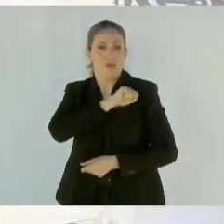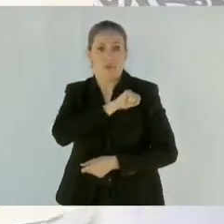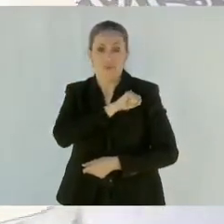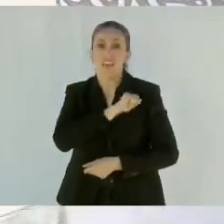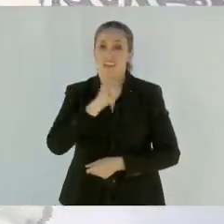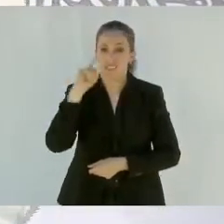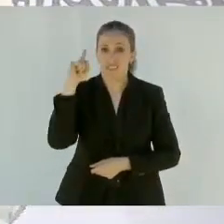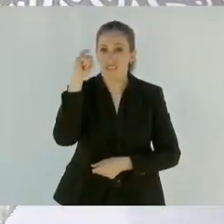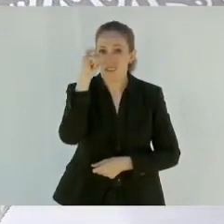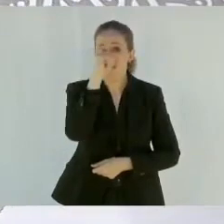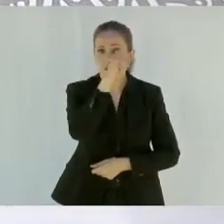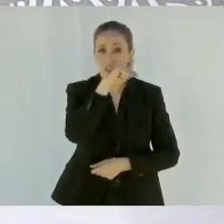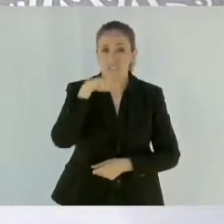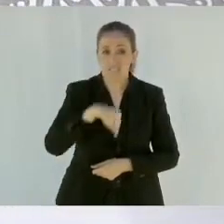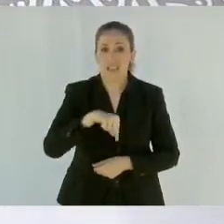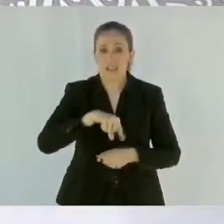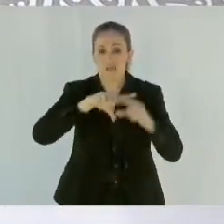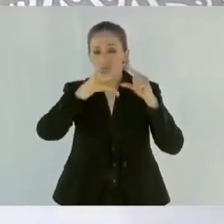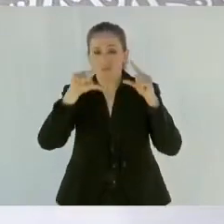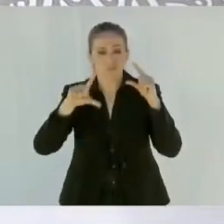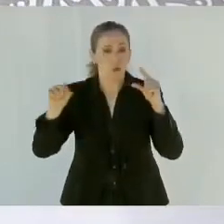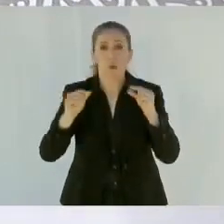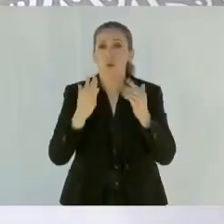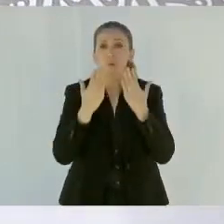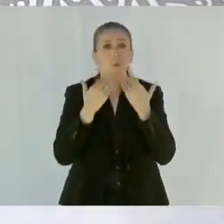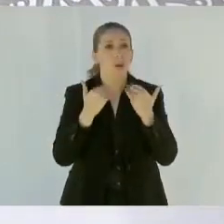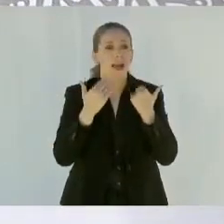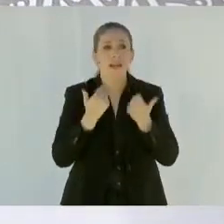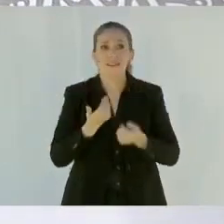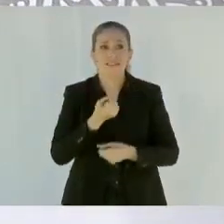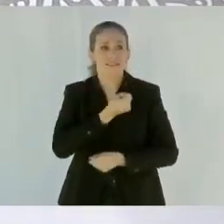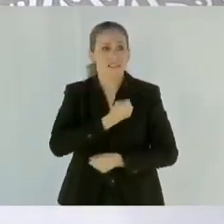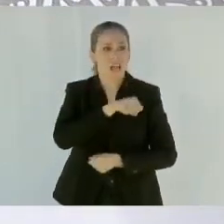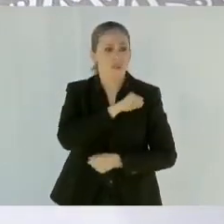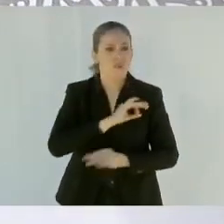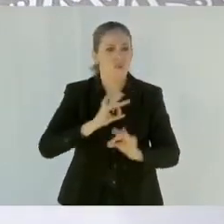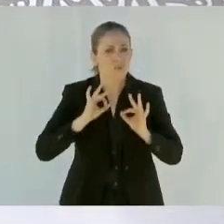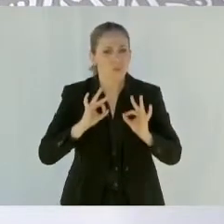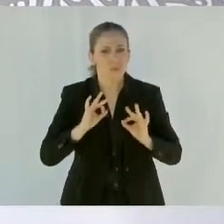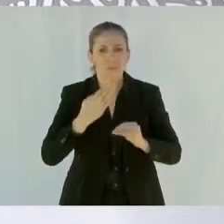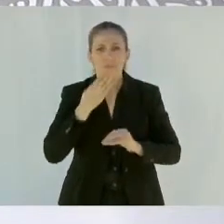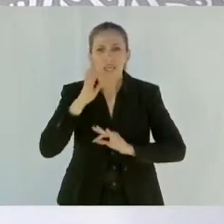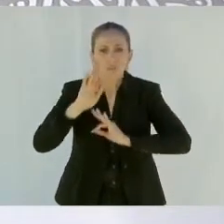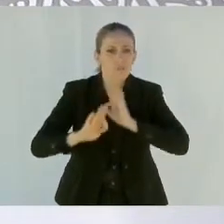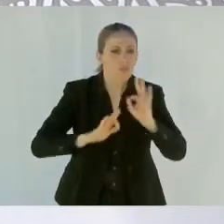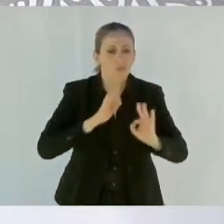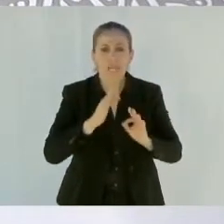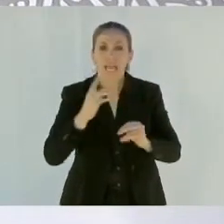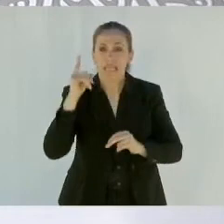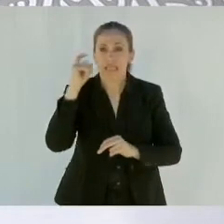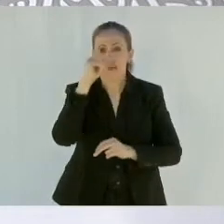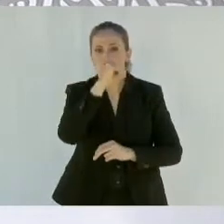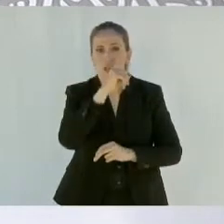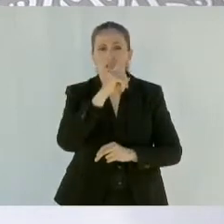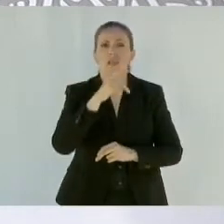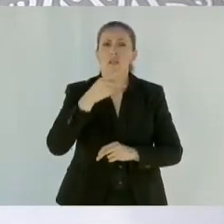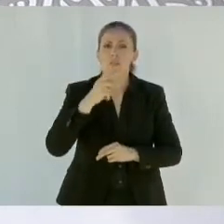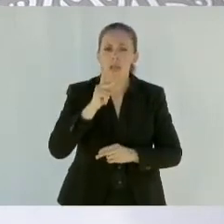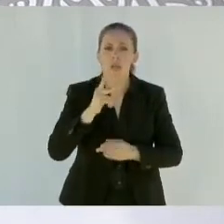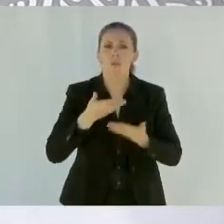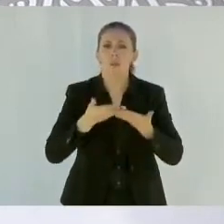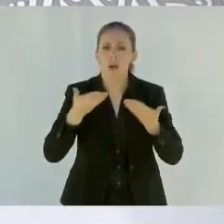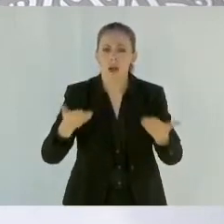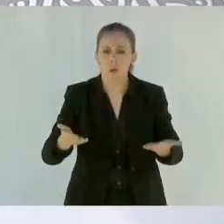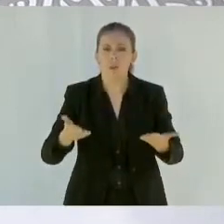No se tenía un buen sistema de salud pública y tuvimos que reconvertir